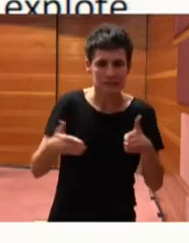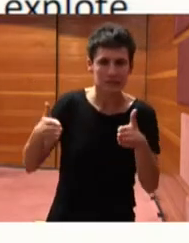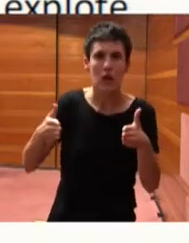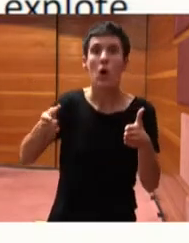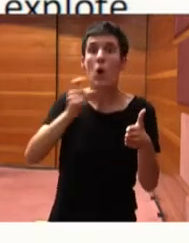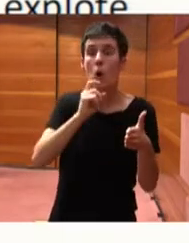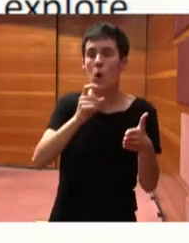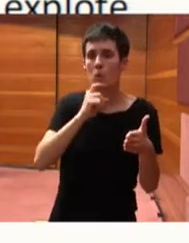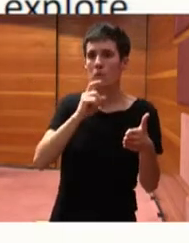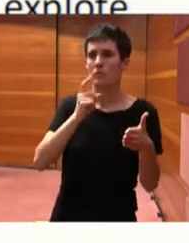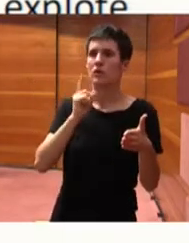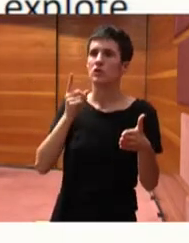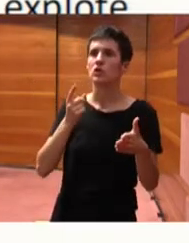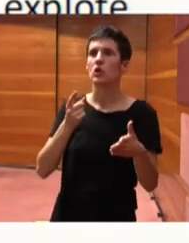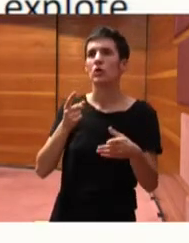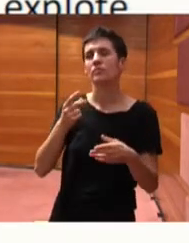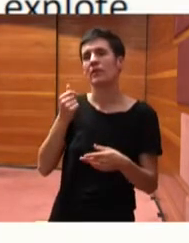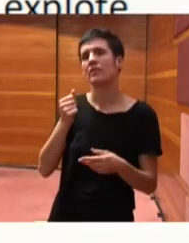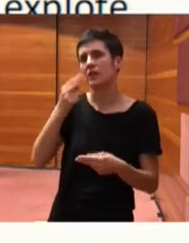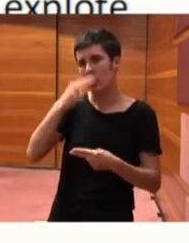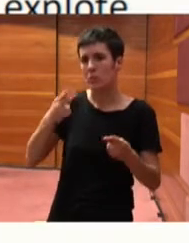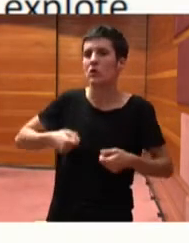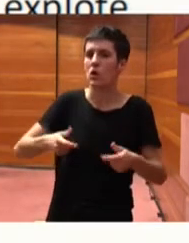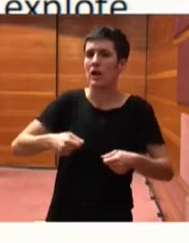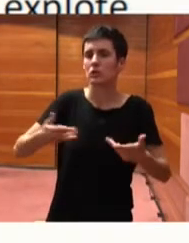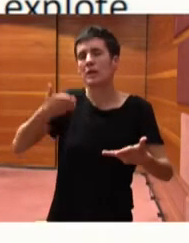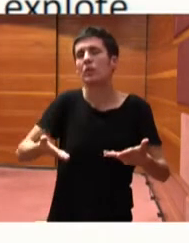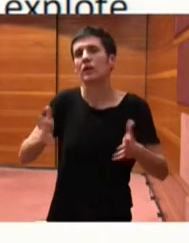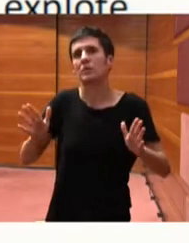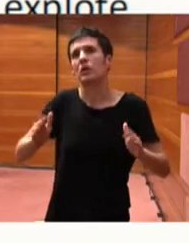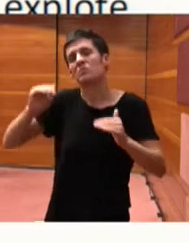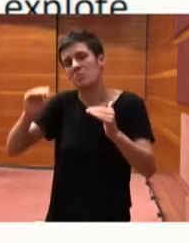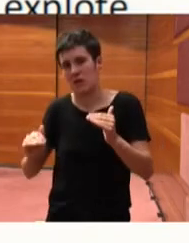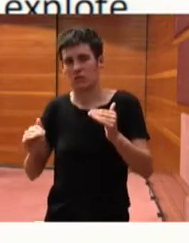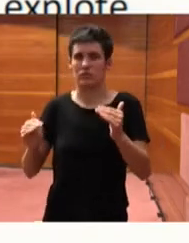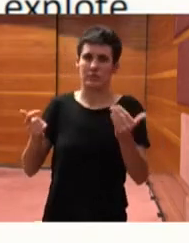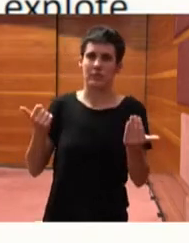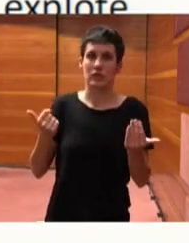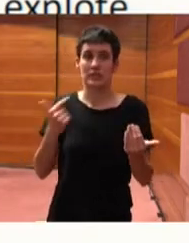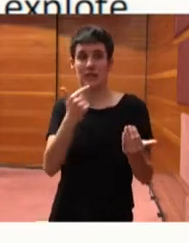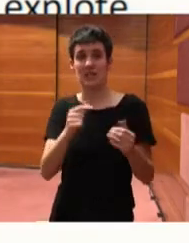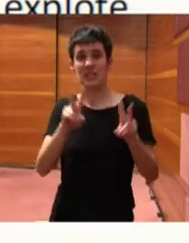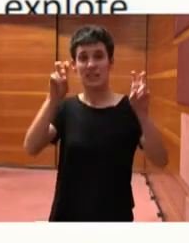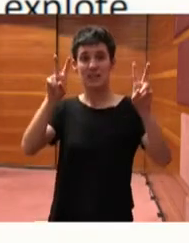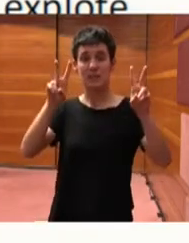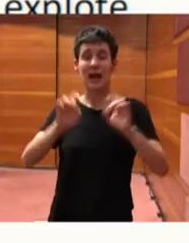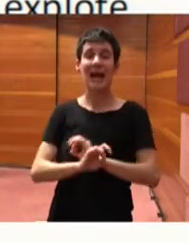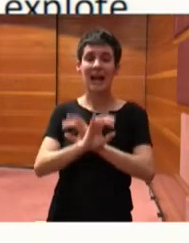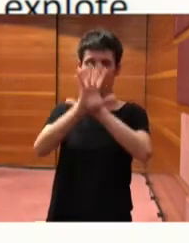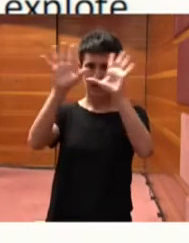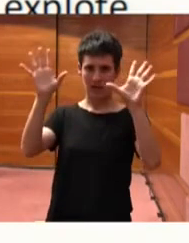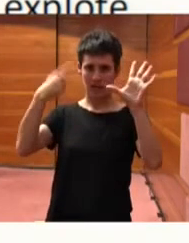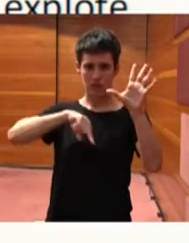hecho de seguir el dinero público, que también es importante, ¿eh? No voy a decir que no lo sea. En segundo lugar está el asunto de la claridad, que lo que contemos se